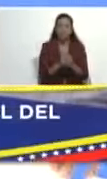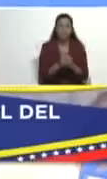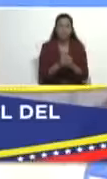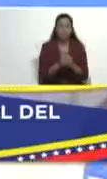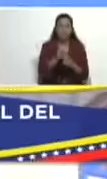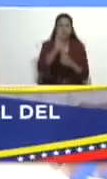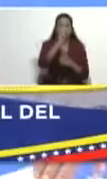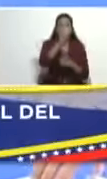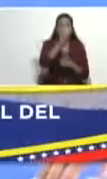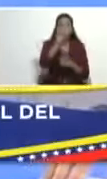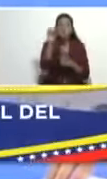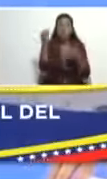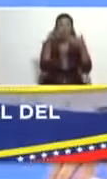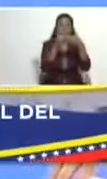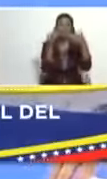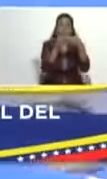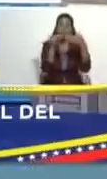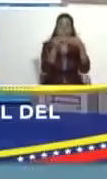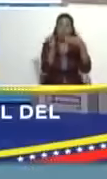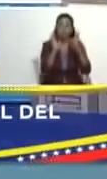los 200 dólares.